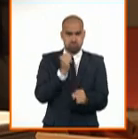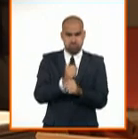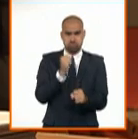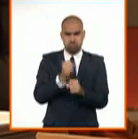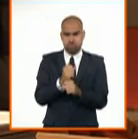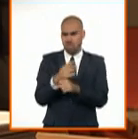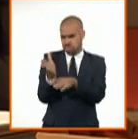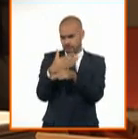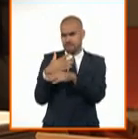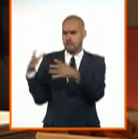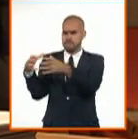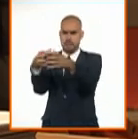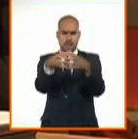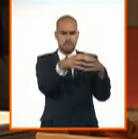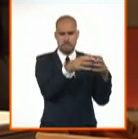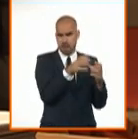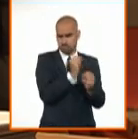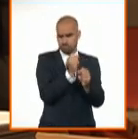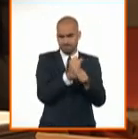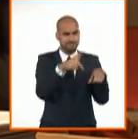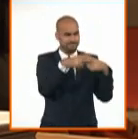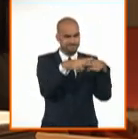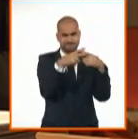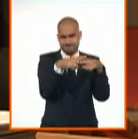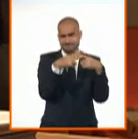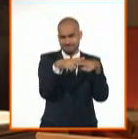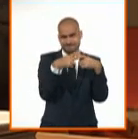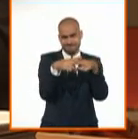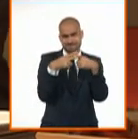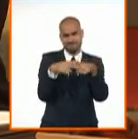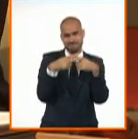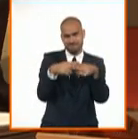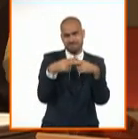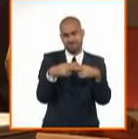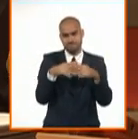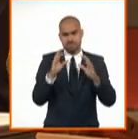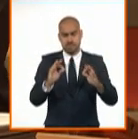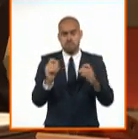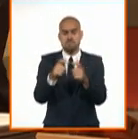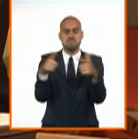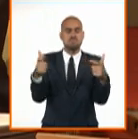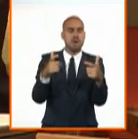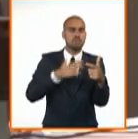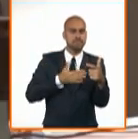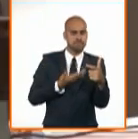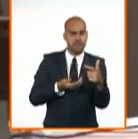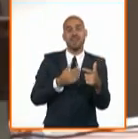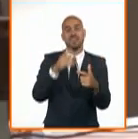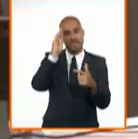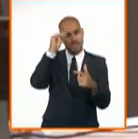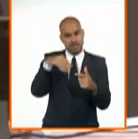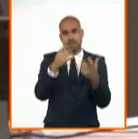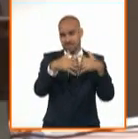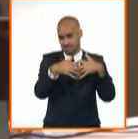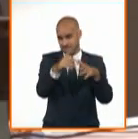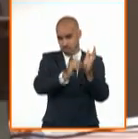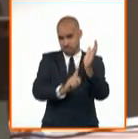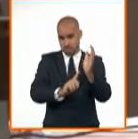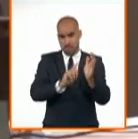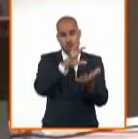trabajadores del sistema electroenergético nacional y particularmente de la termoeléctrica en